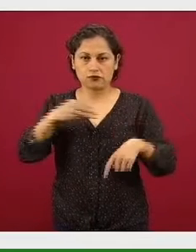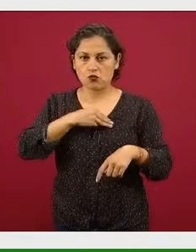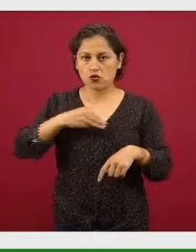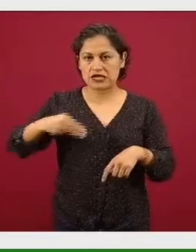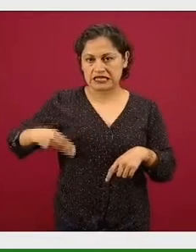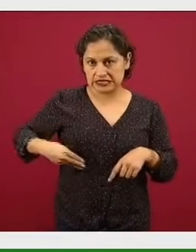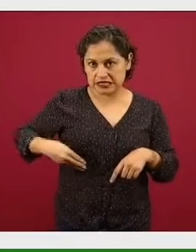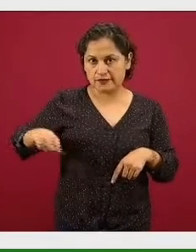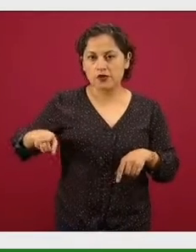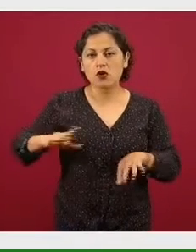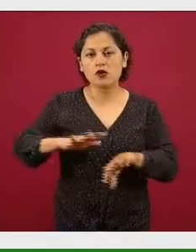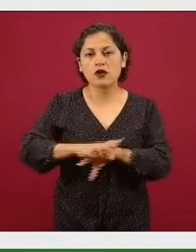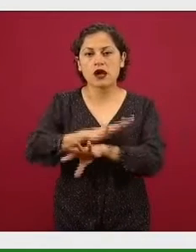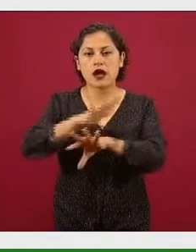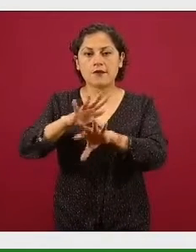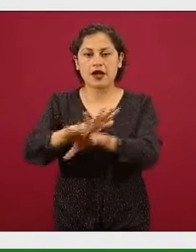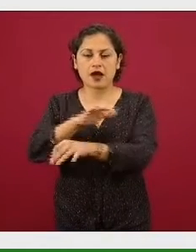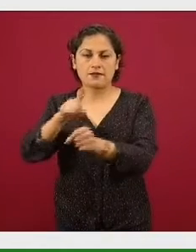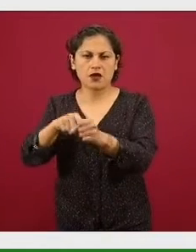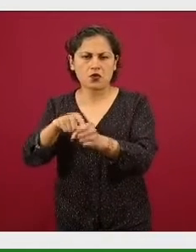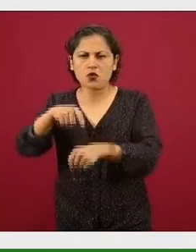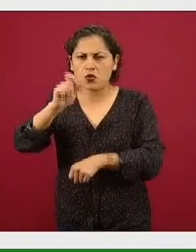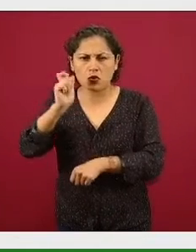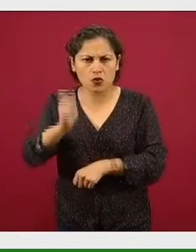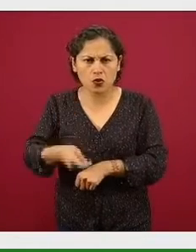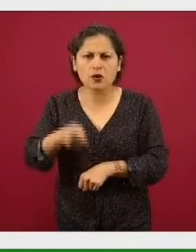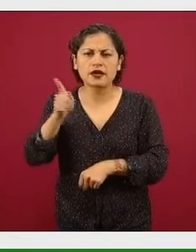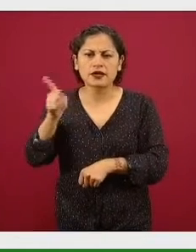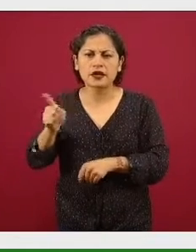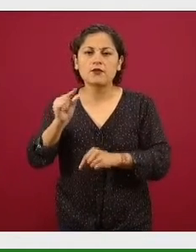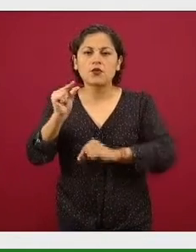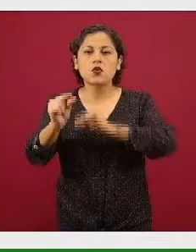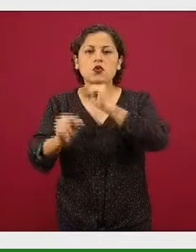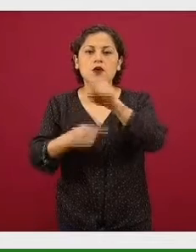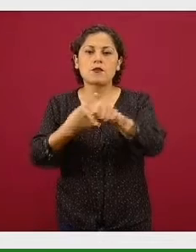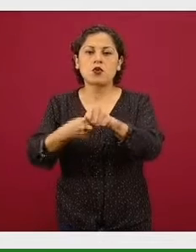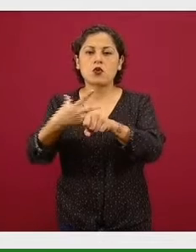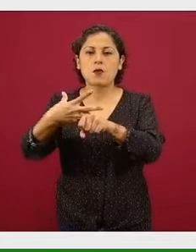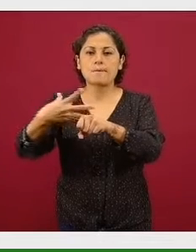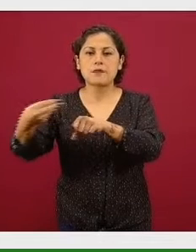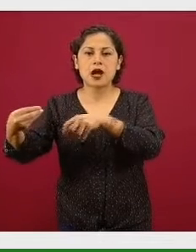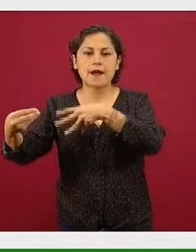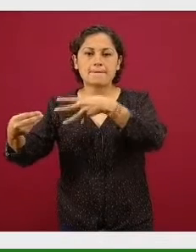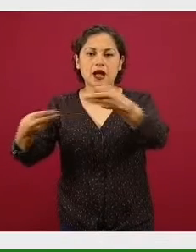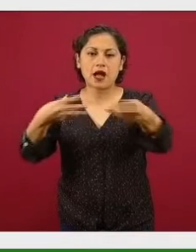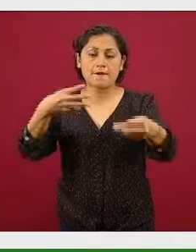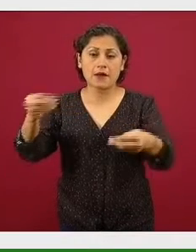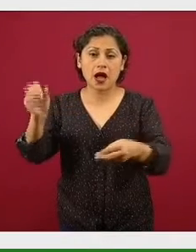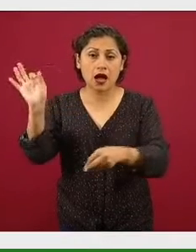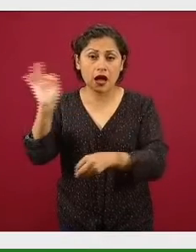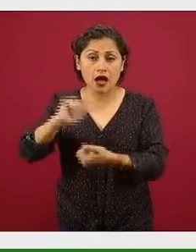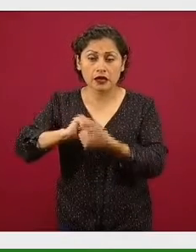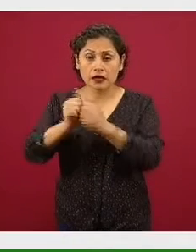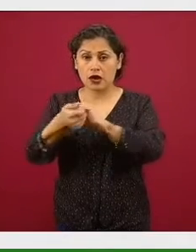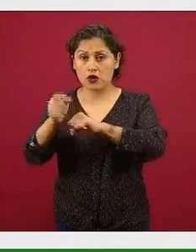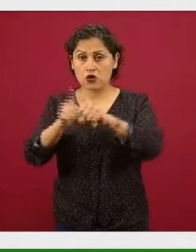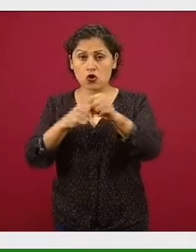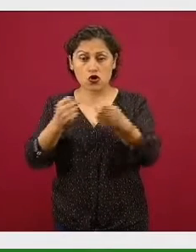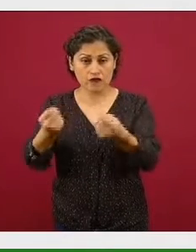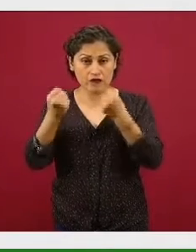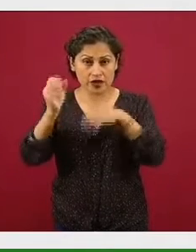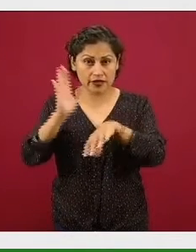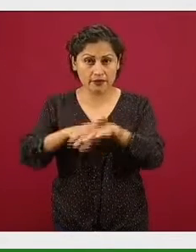colorean, sino que además esos colores empiezan a ser más intensos, quiere decir que se incrementa la transmisión, se incrementa el número de